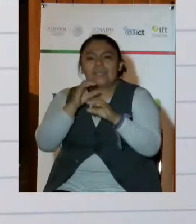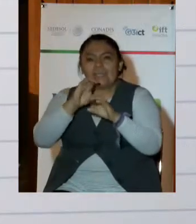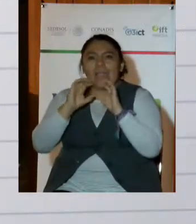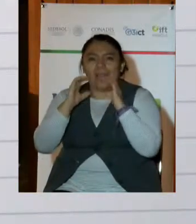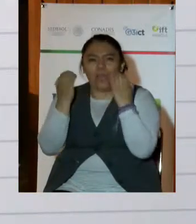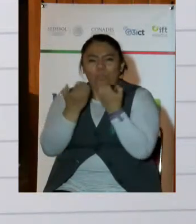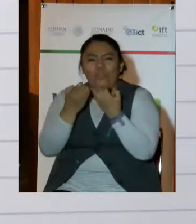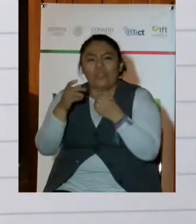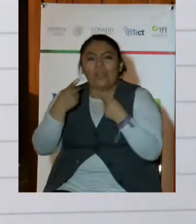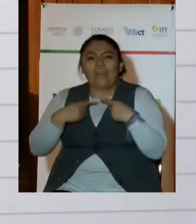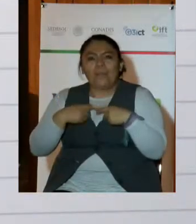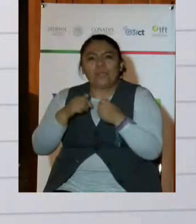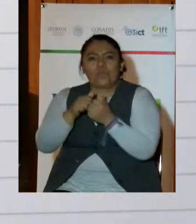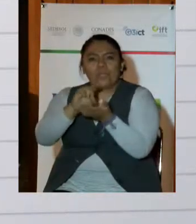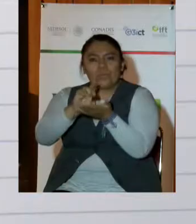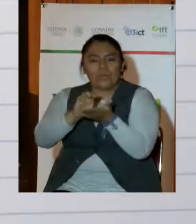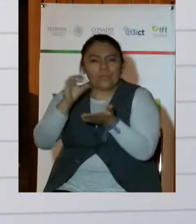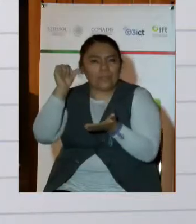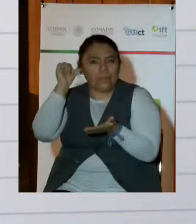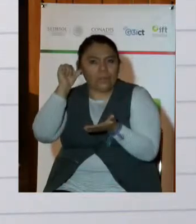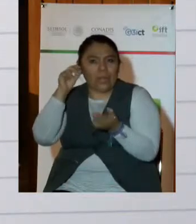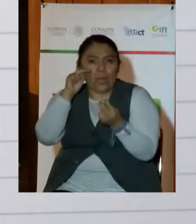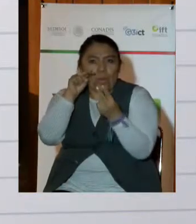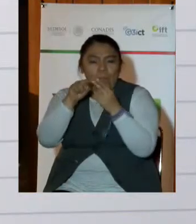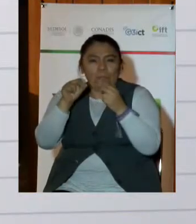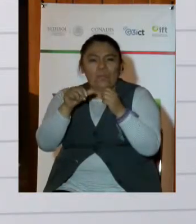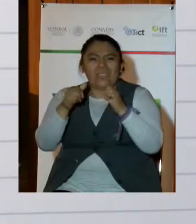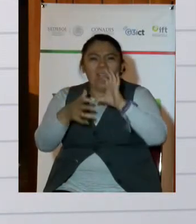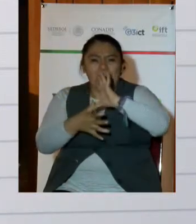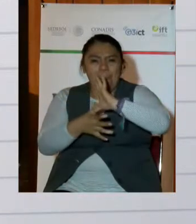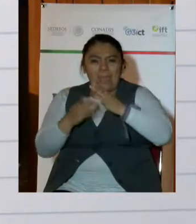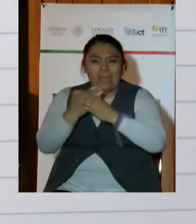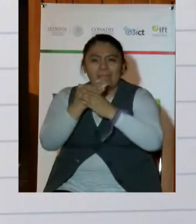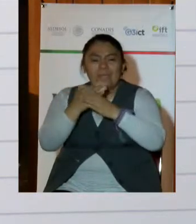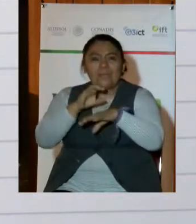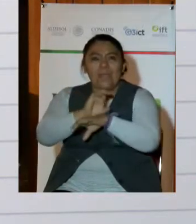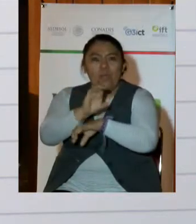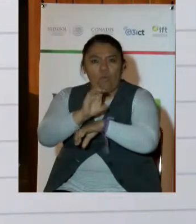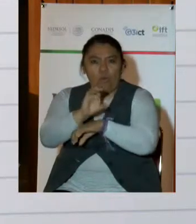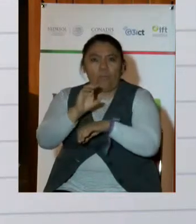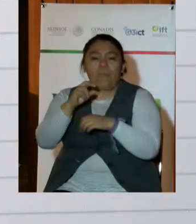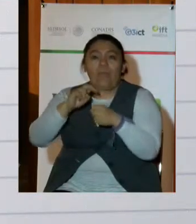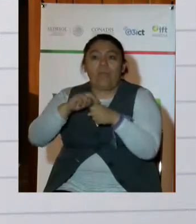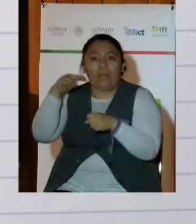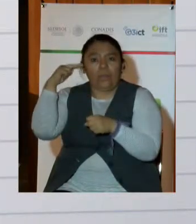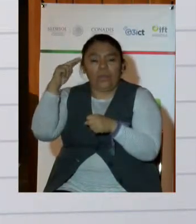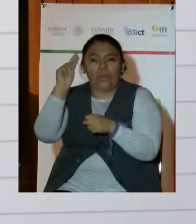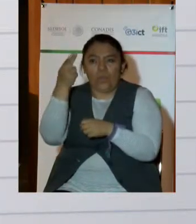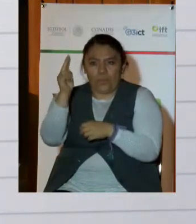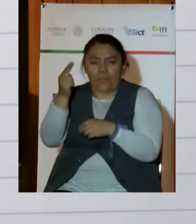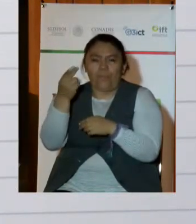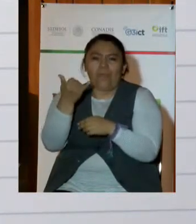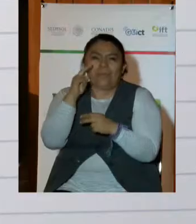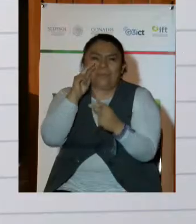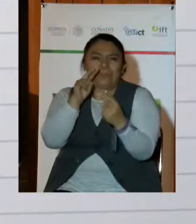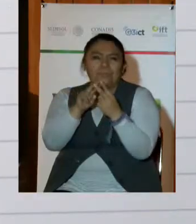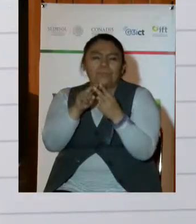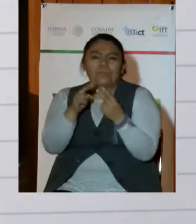los actores, que la industria entren en conjunto al tema, y vamos, yo sí creo que vamos a ver cambios